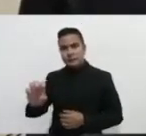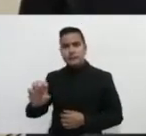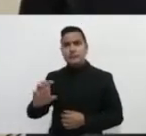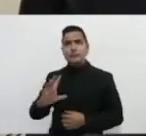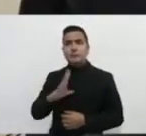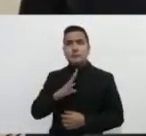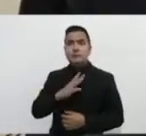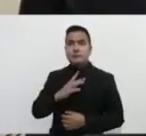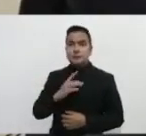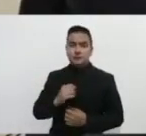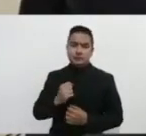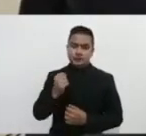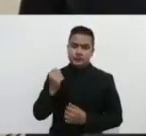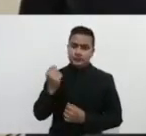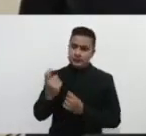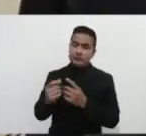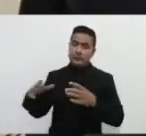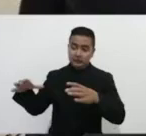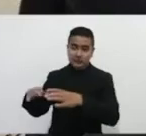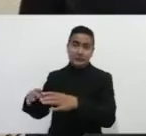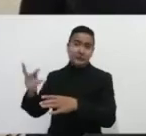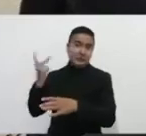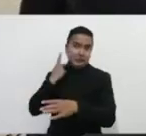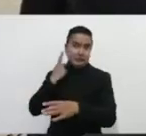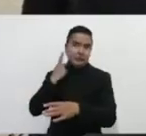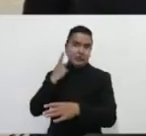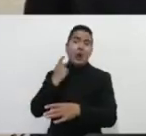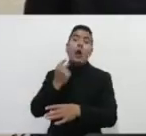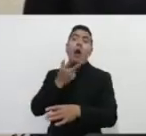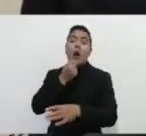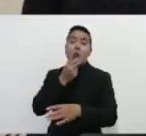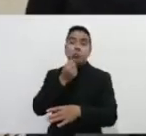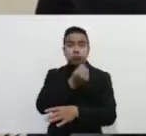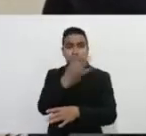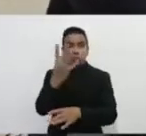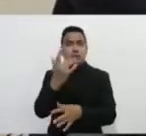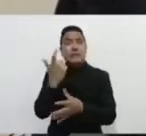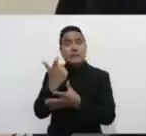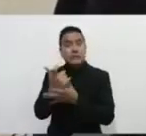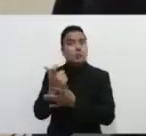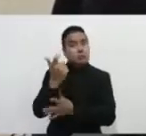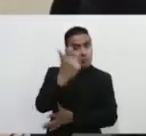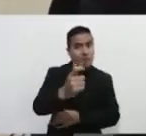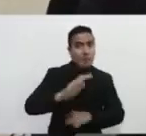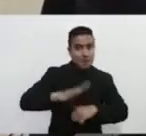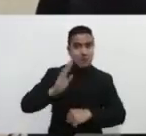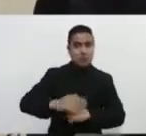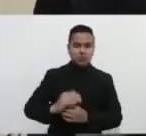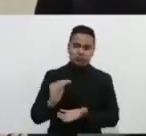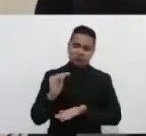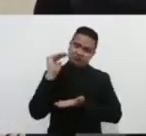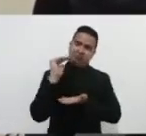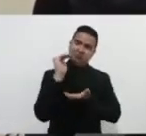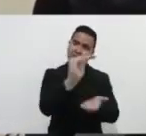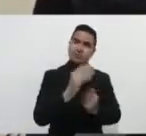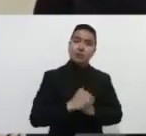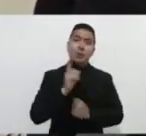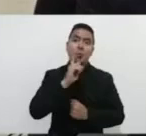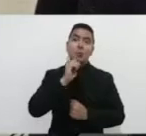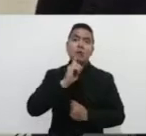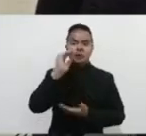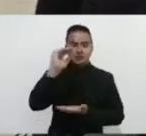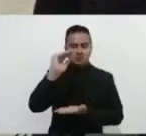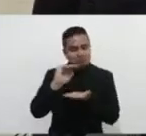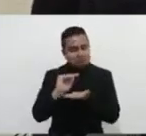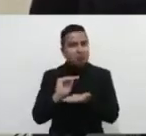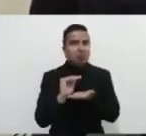ejemplo, de cómo los partidos políticos le otorgan mayores recursos, a los candidatos que a las candidatas, que a las mujeres. Claro,